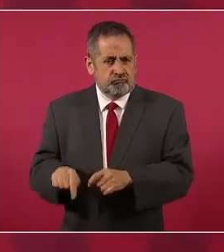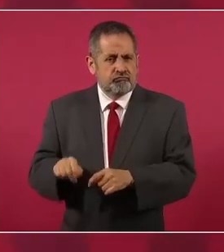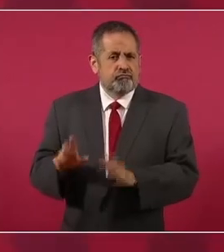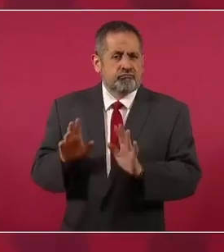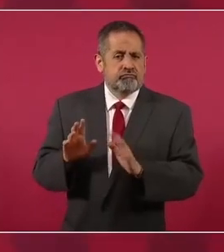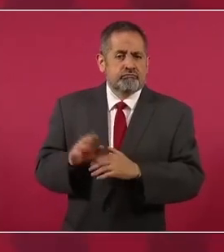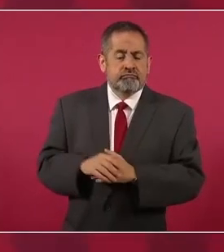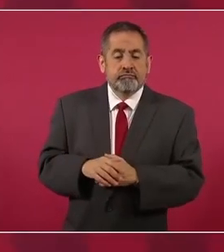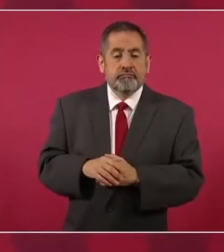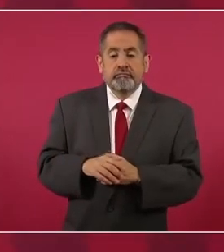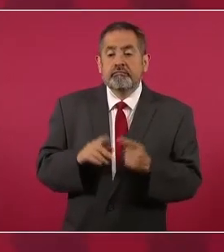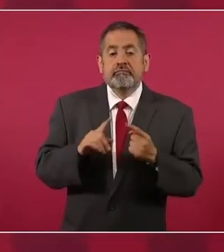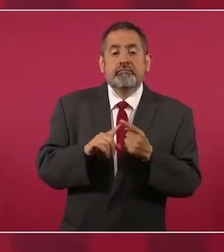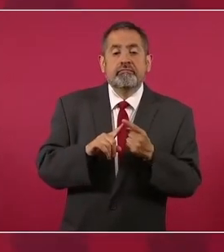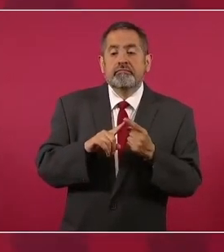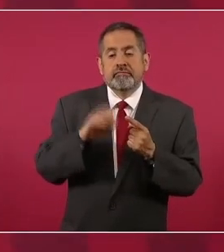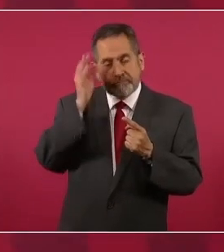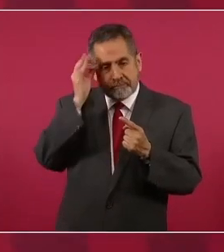y el peón